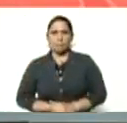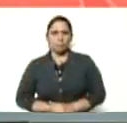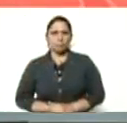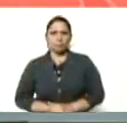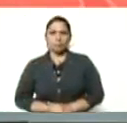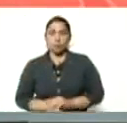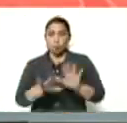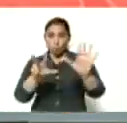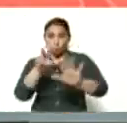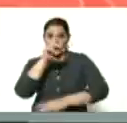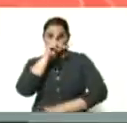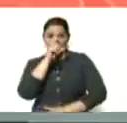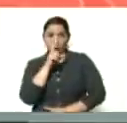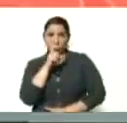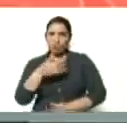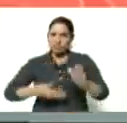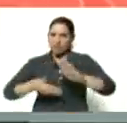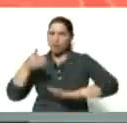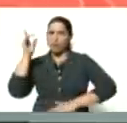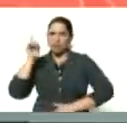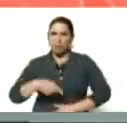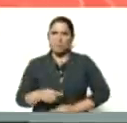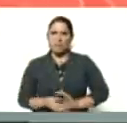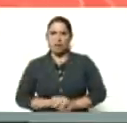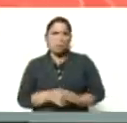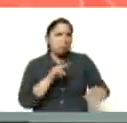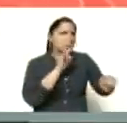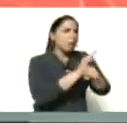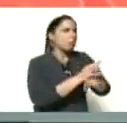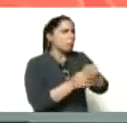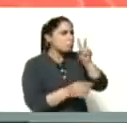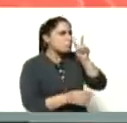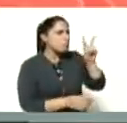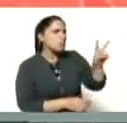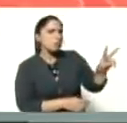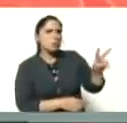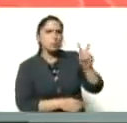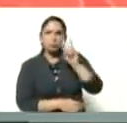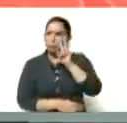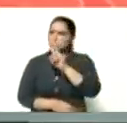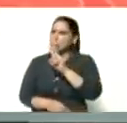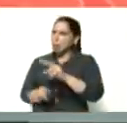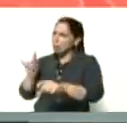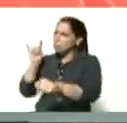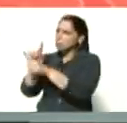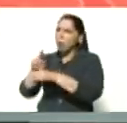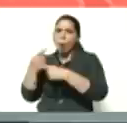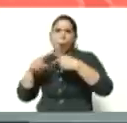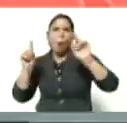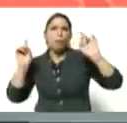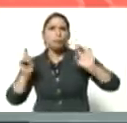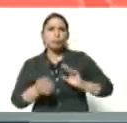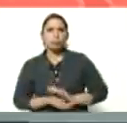Y en 8 años han salido también un traidor por aquí, un traidorzón por allá.